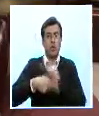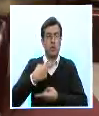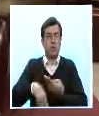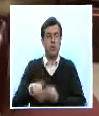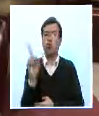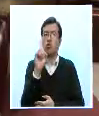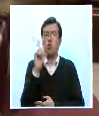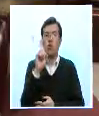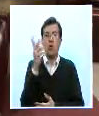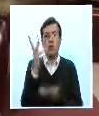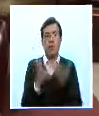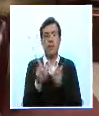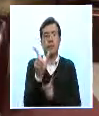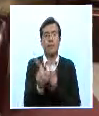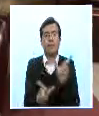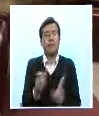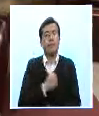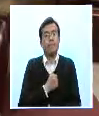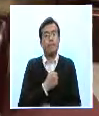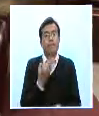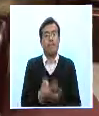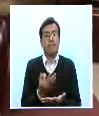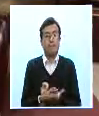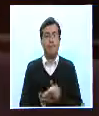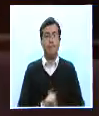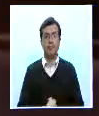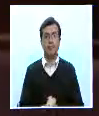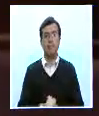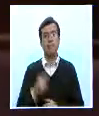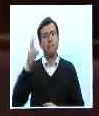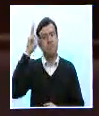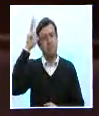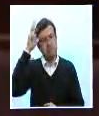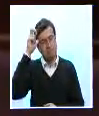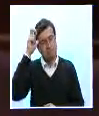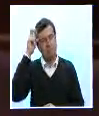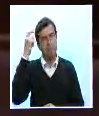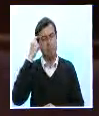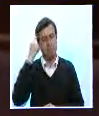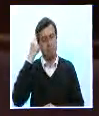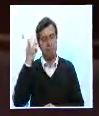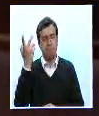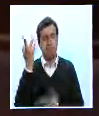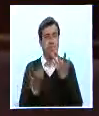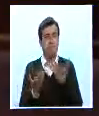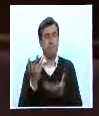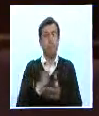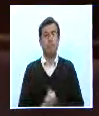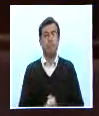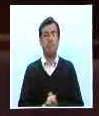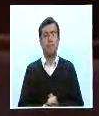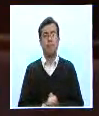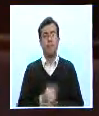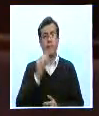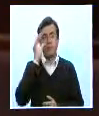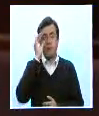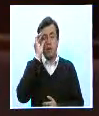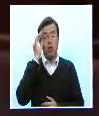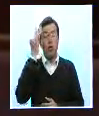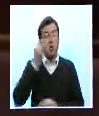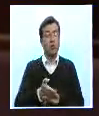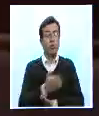aquellos que tienen un negocio y establecido incluso emitiendo facturas bueno yo creo que hay que reconocer también algunos mecanismos que se han ido implementando